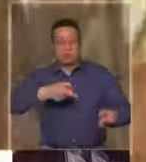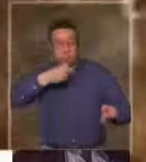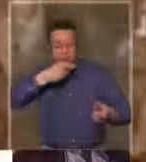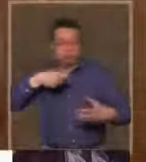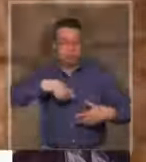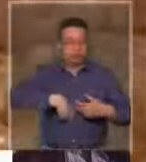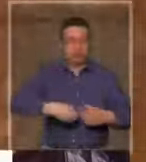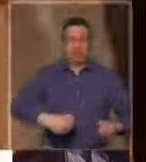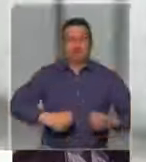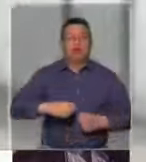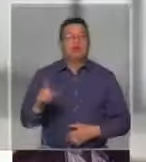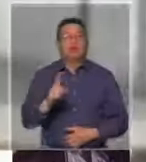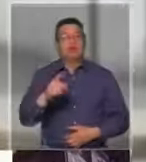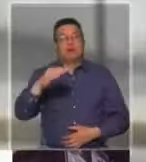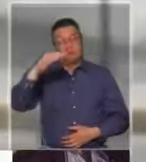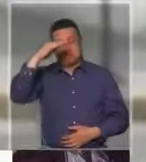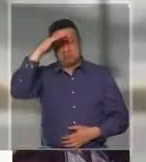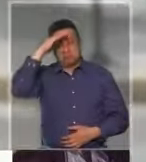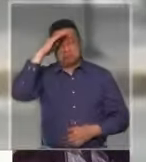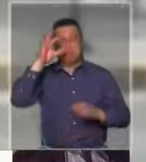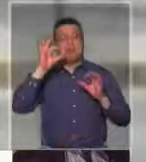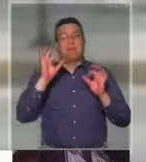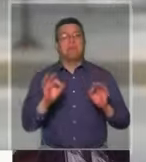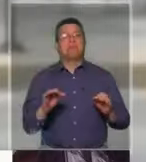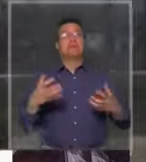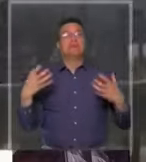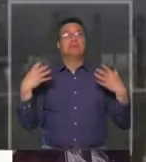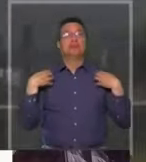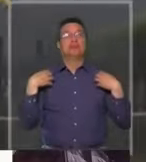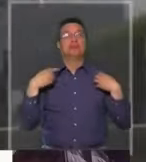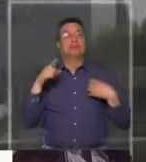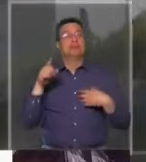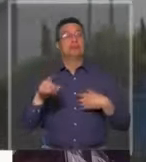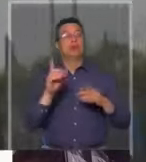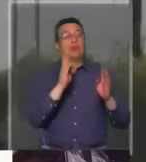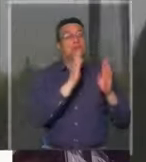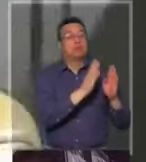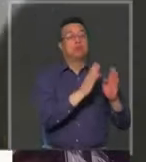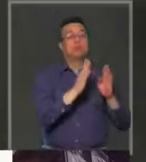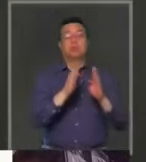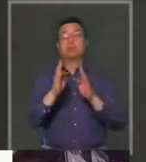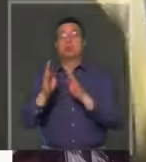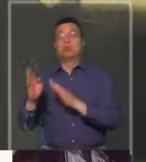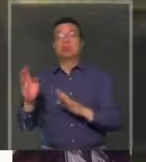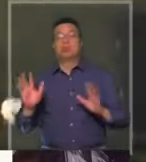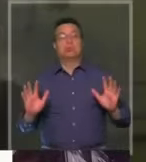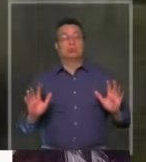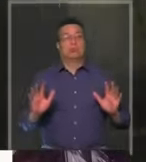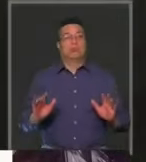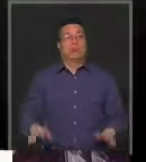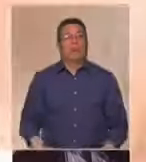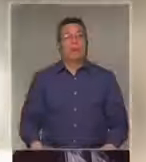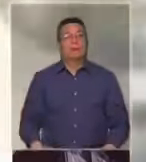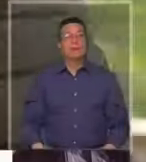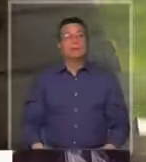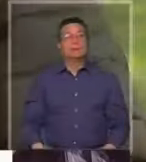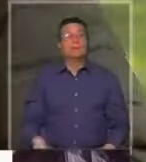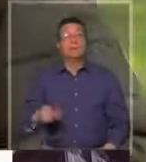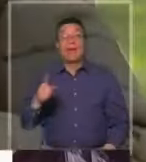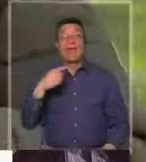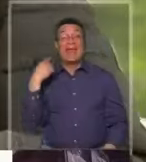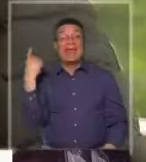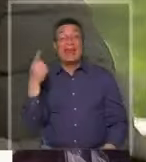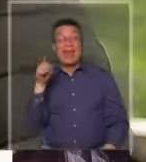porque su confianza y protección la en manos de fuerzas que van más allá de la comprensión mundana en general en el mundo